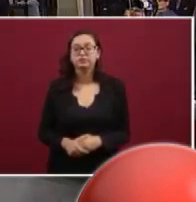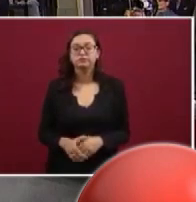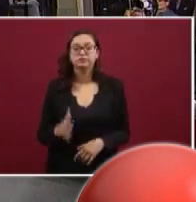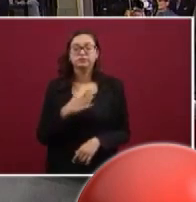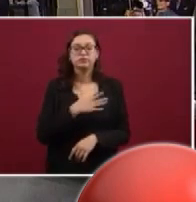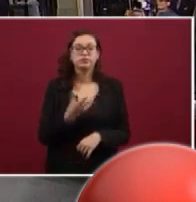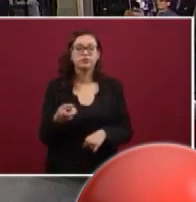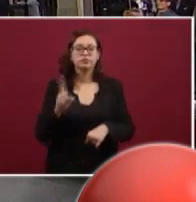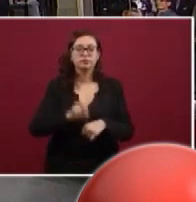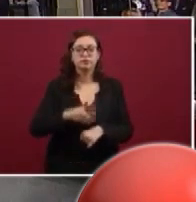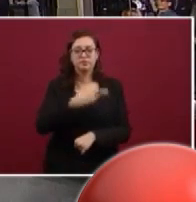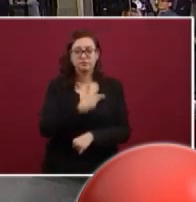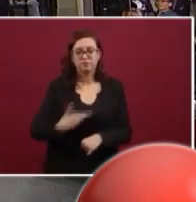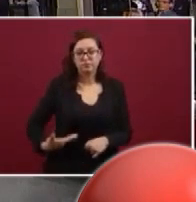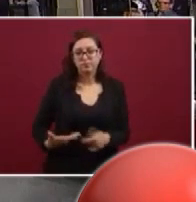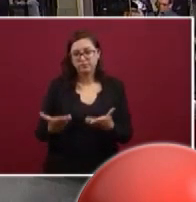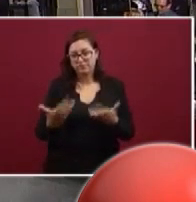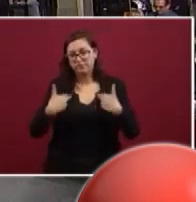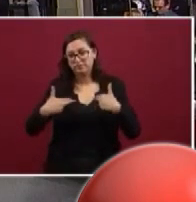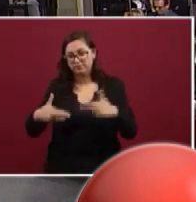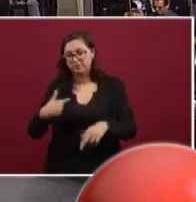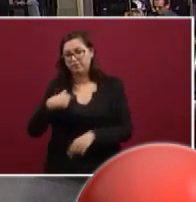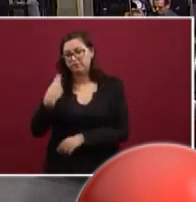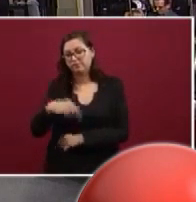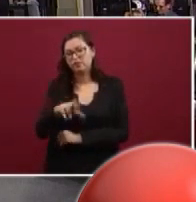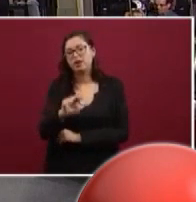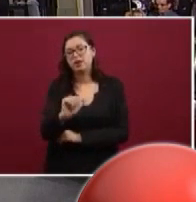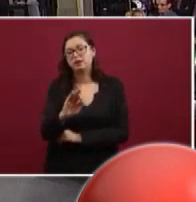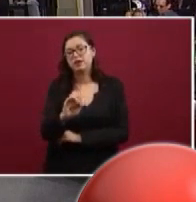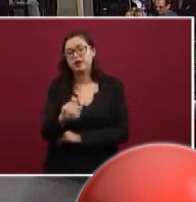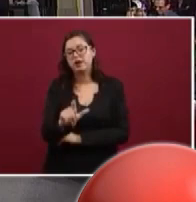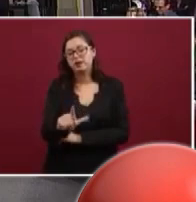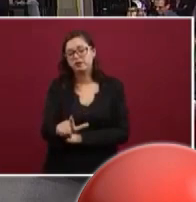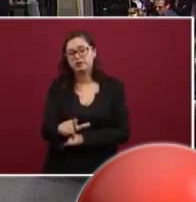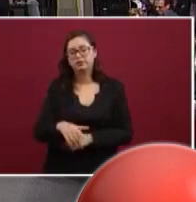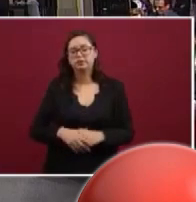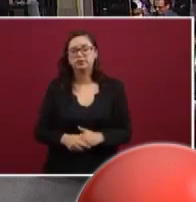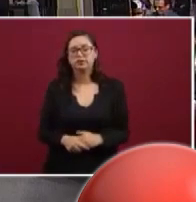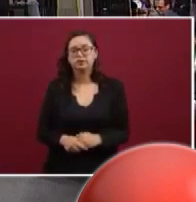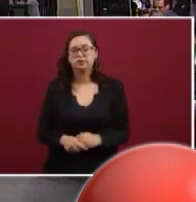presidente, canciller. Rafael Herrera, corresponsal de Sin Censura con Vicente Serrano desde Chicago.